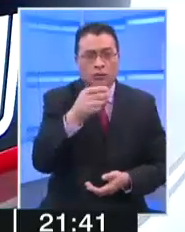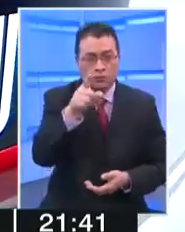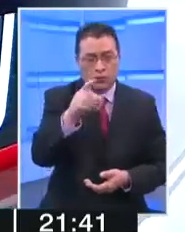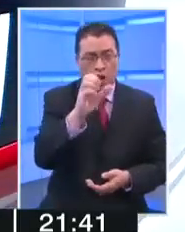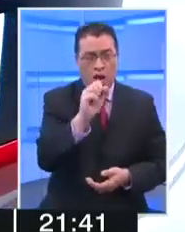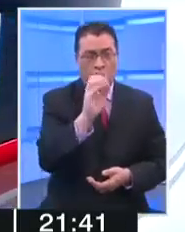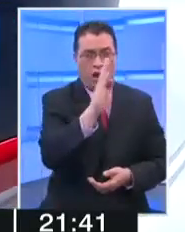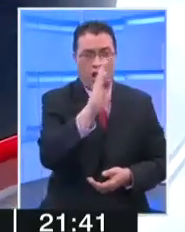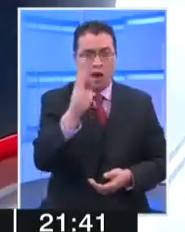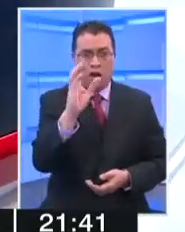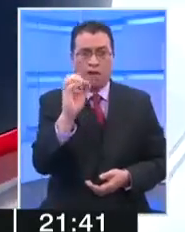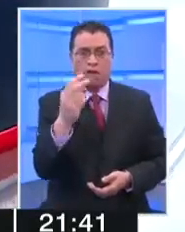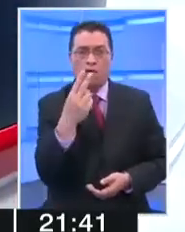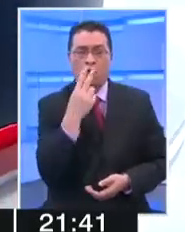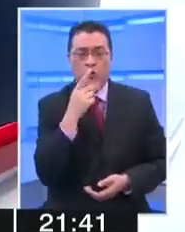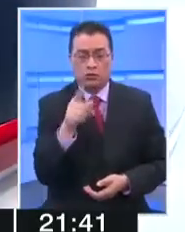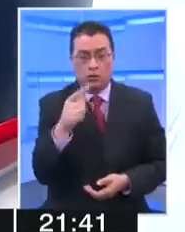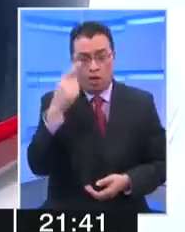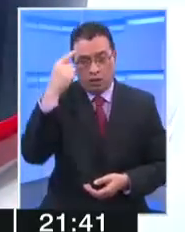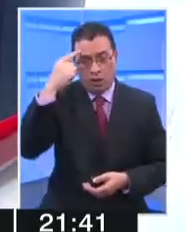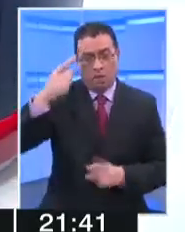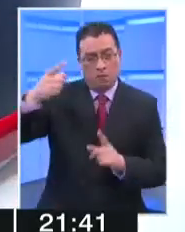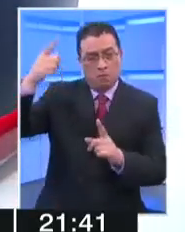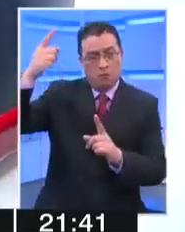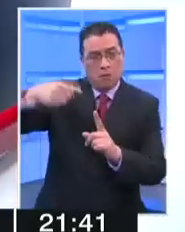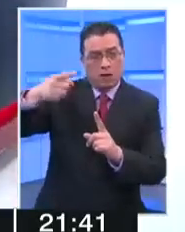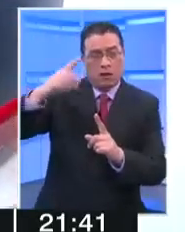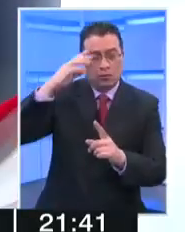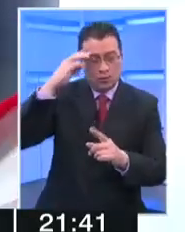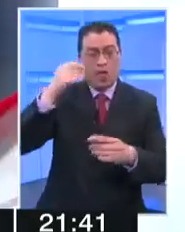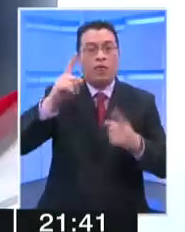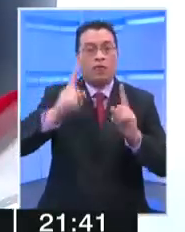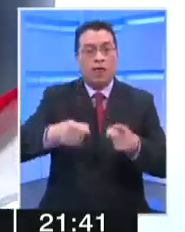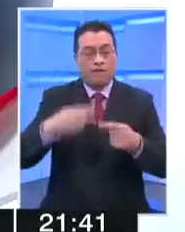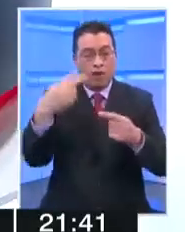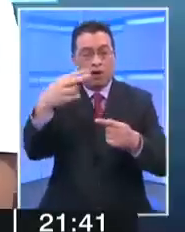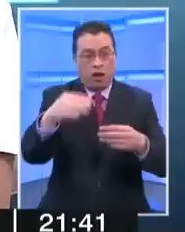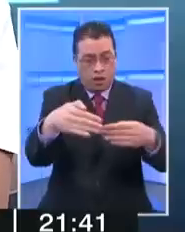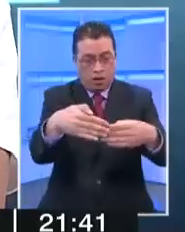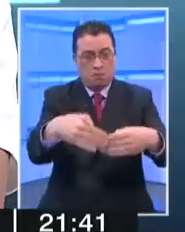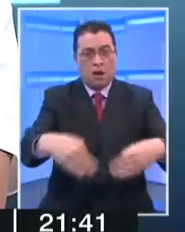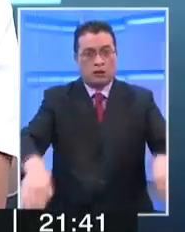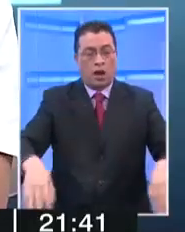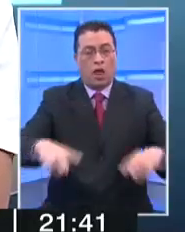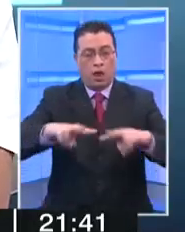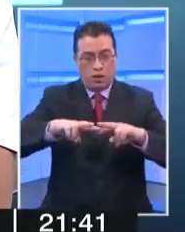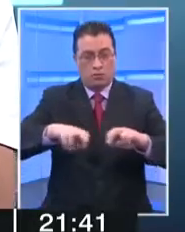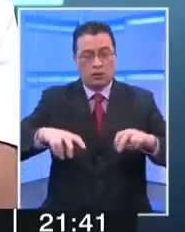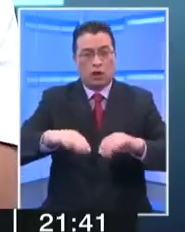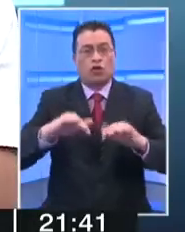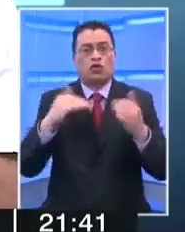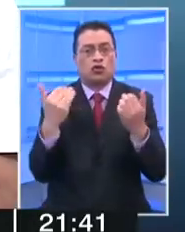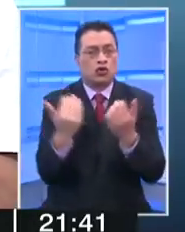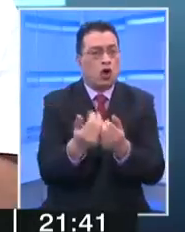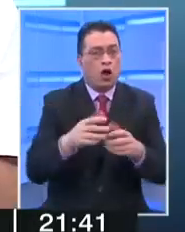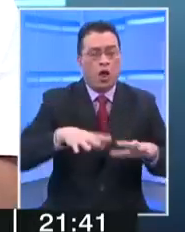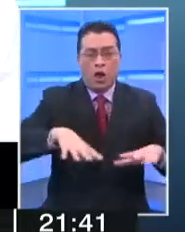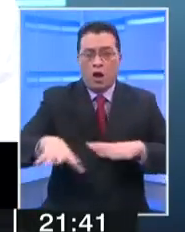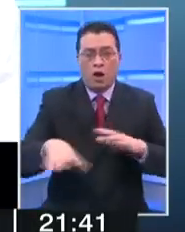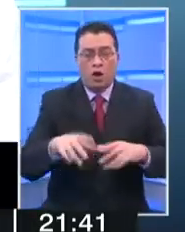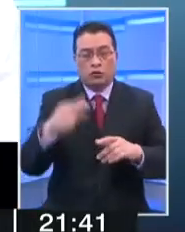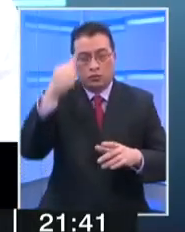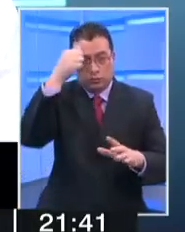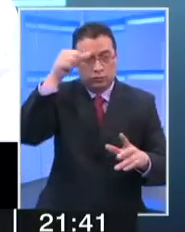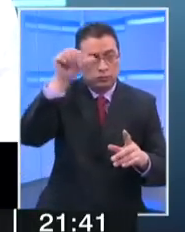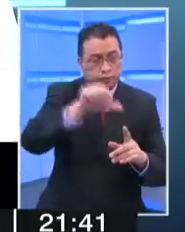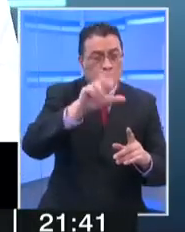abot que hay un principio que los guía a ellos que es el principio de objetividad e imparcialidad para investigar tanto los hechos que que absuelven como